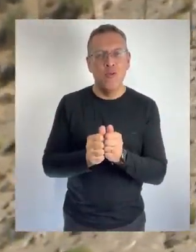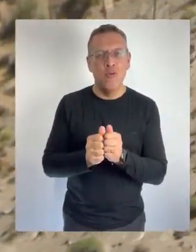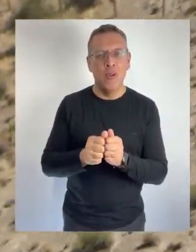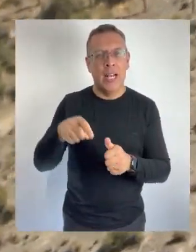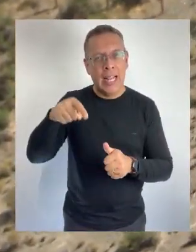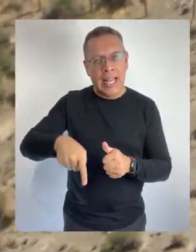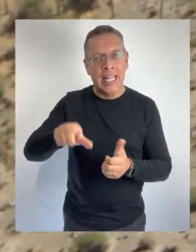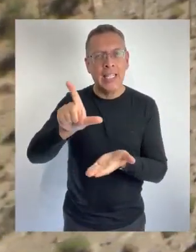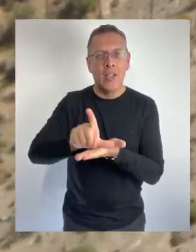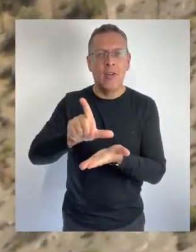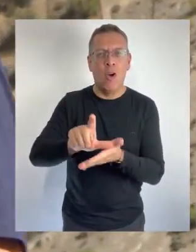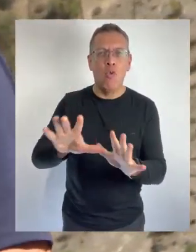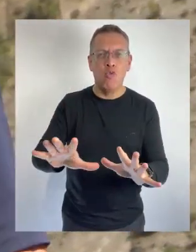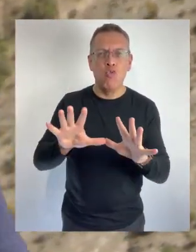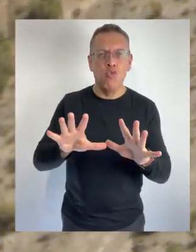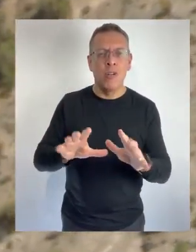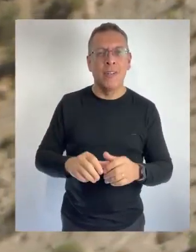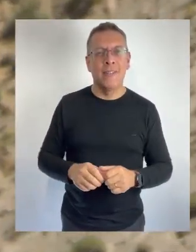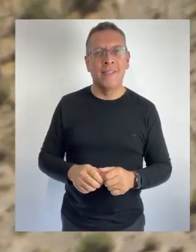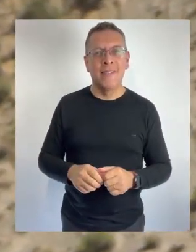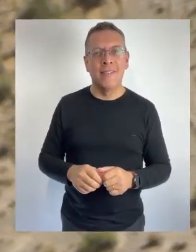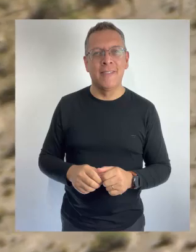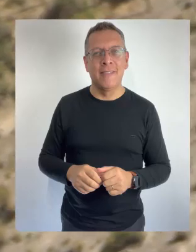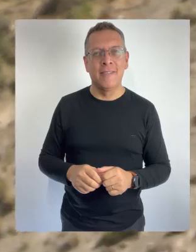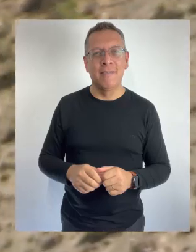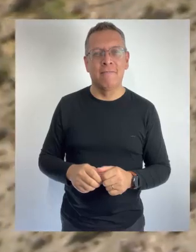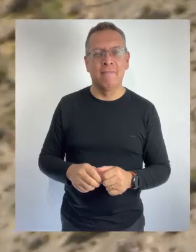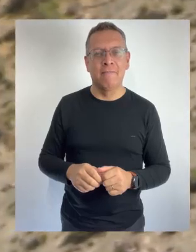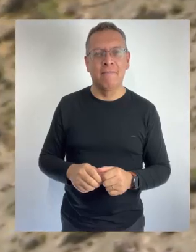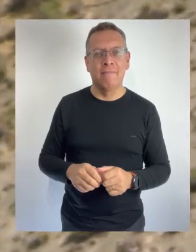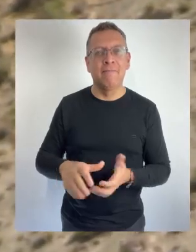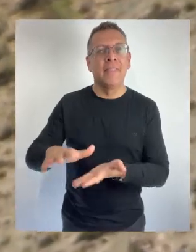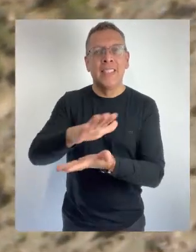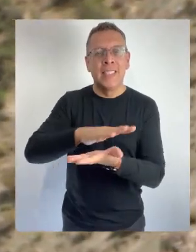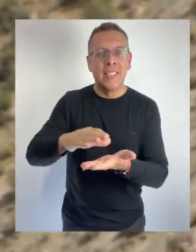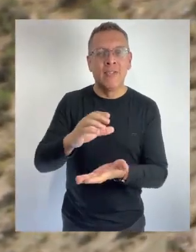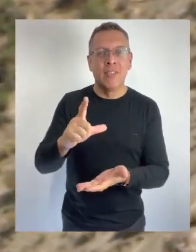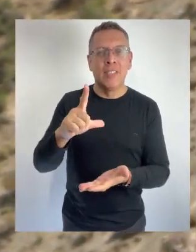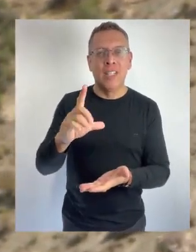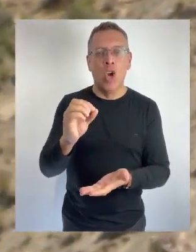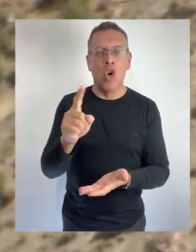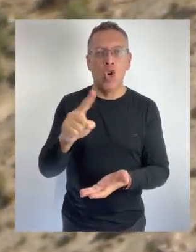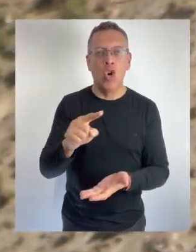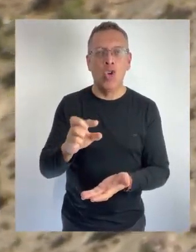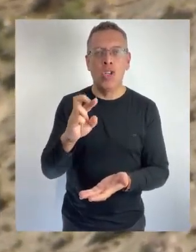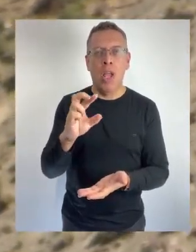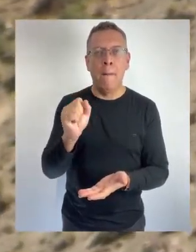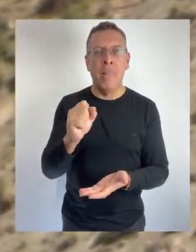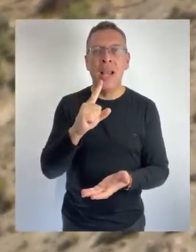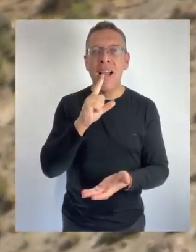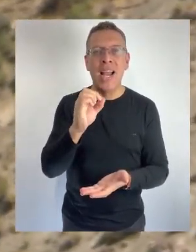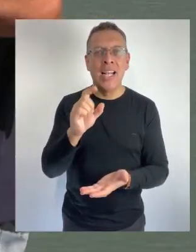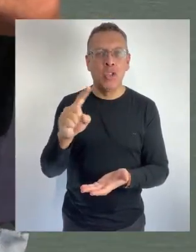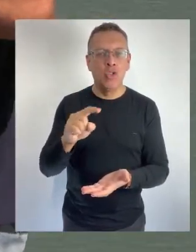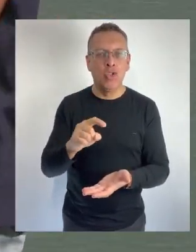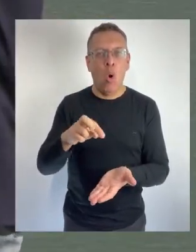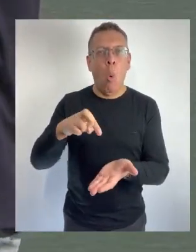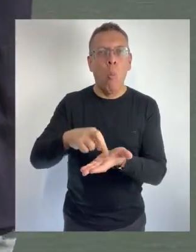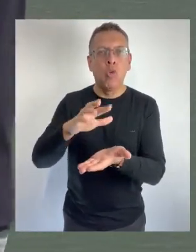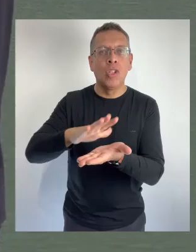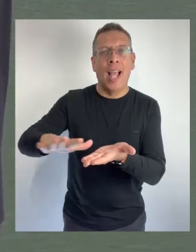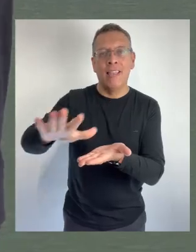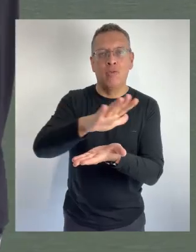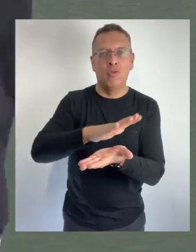sector. Este es el sector de Los Patos, que está en la comuna de Putaendo. Como historia,